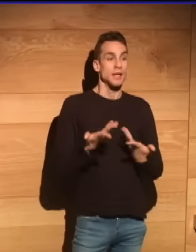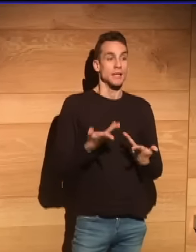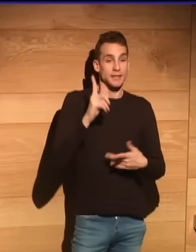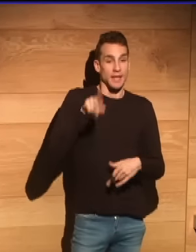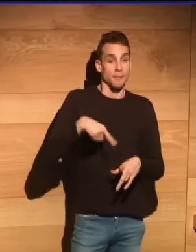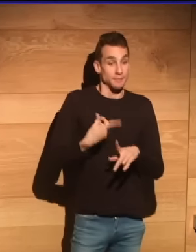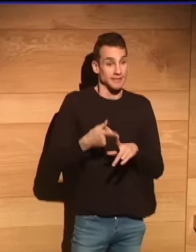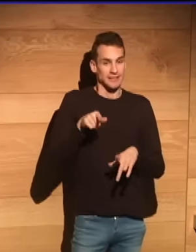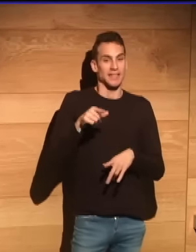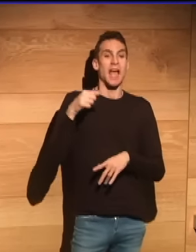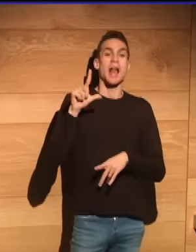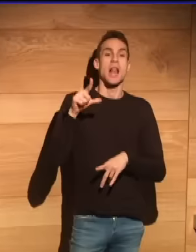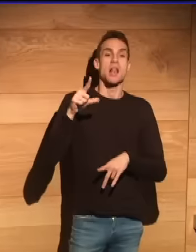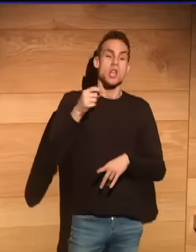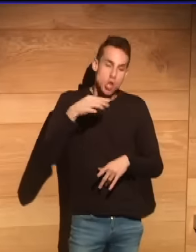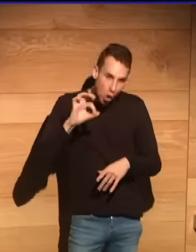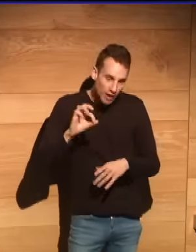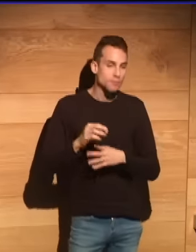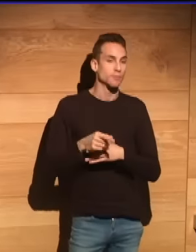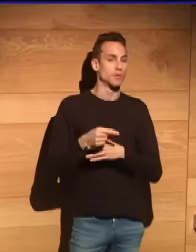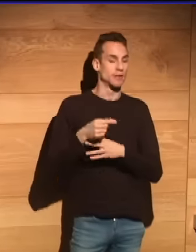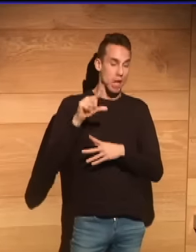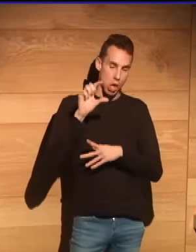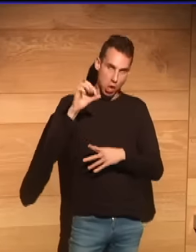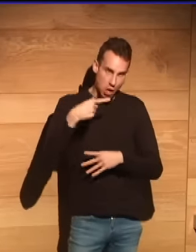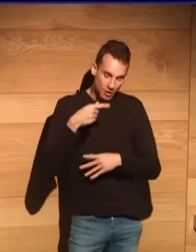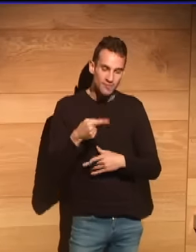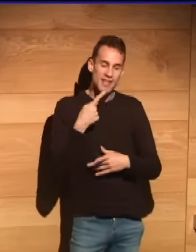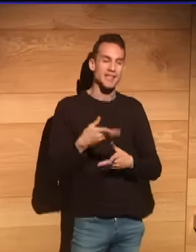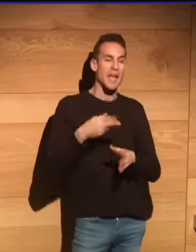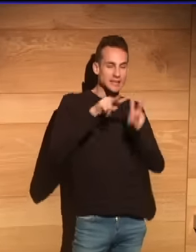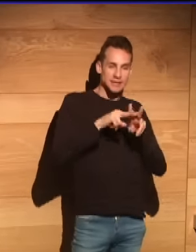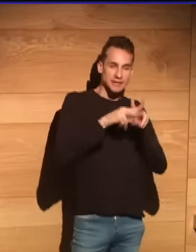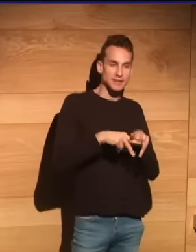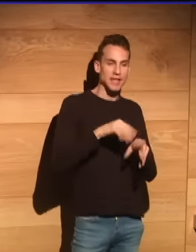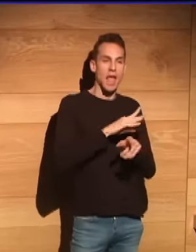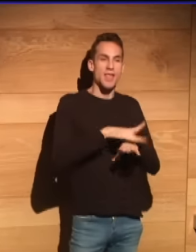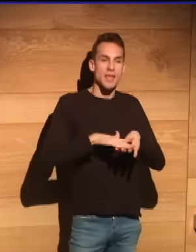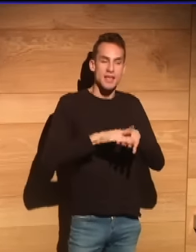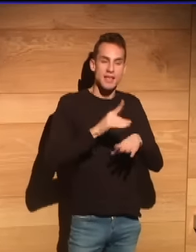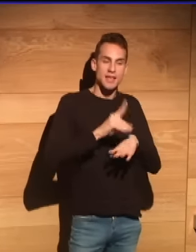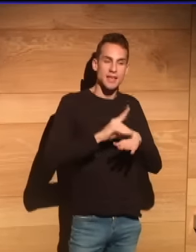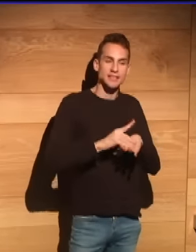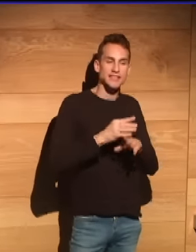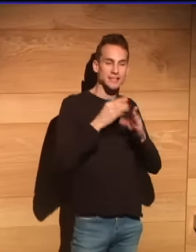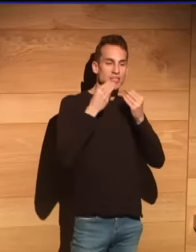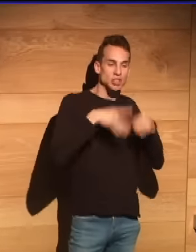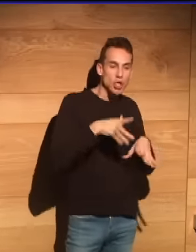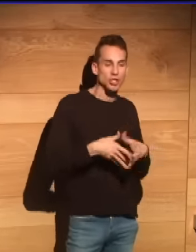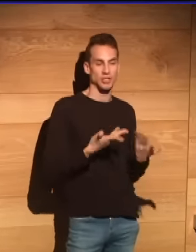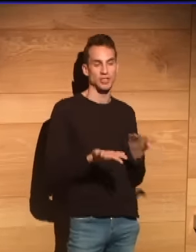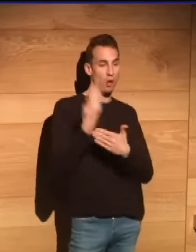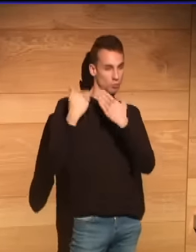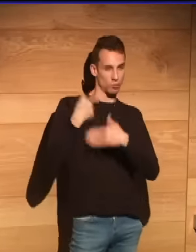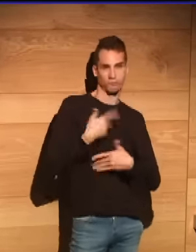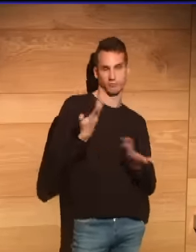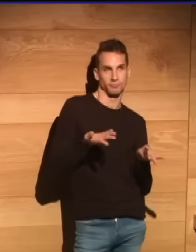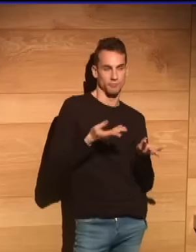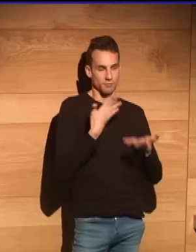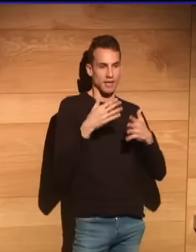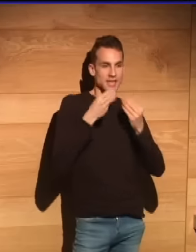datos históricos, si los datos históricos demuestran que tradicionalmente las mujeres han sido amas de casa, tú puedes perpetrar a futuro esos sesgos